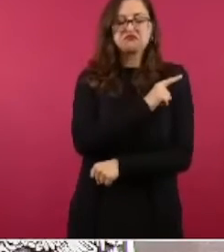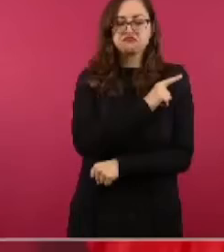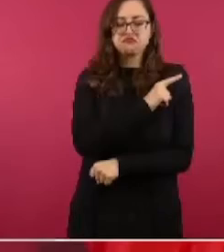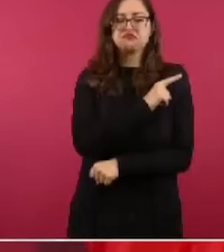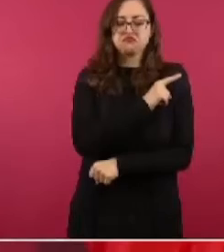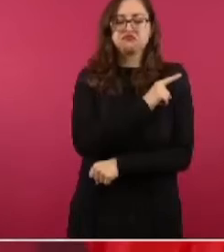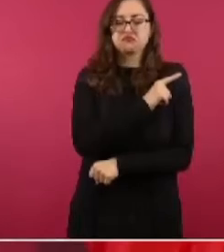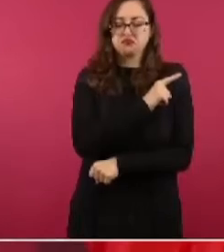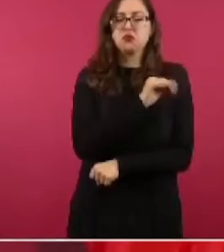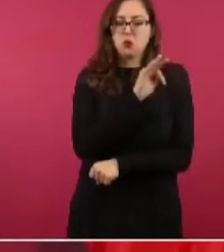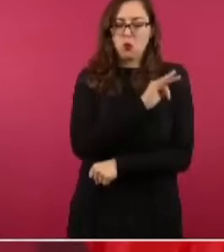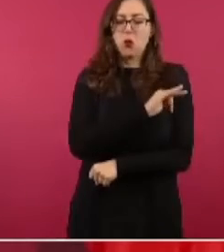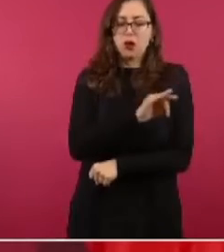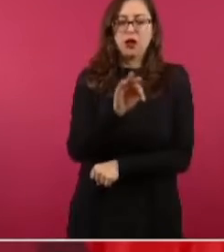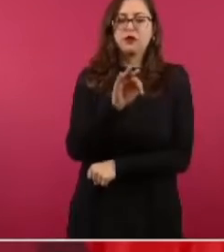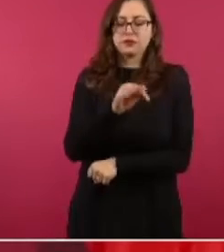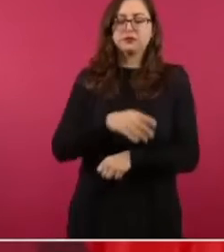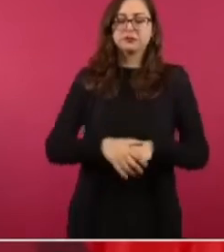que necesitamos?